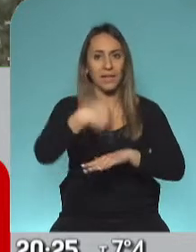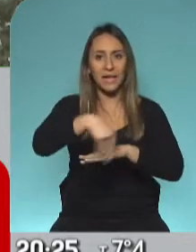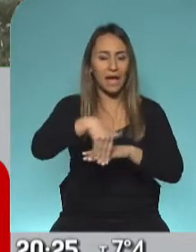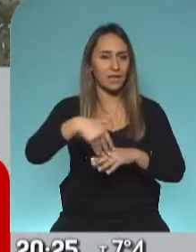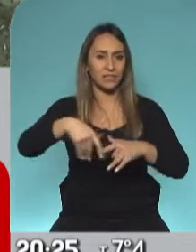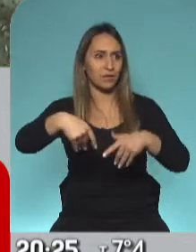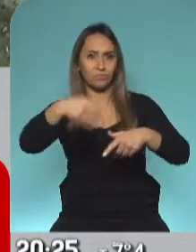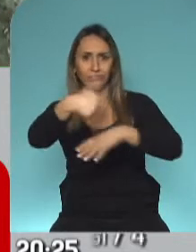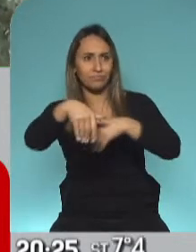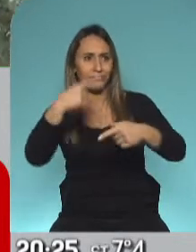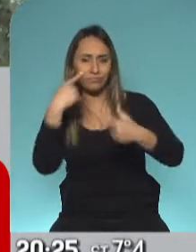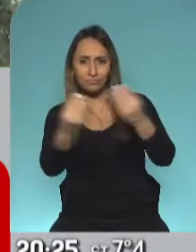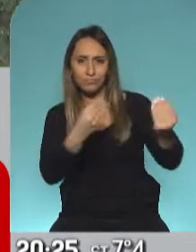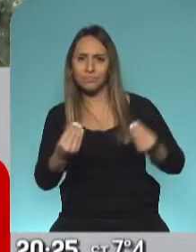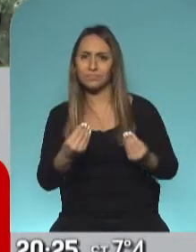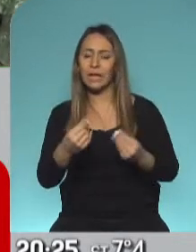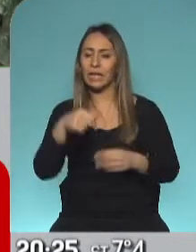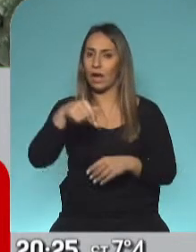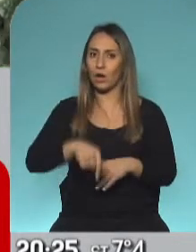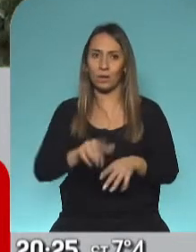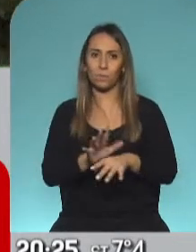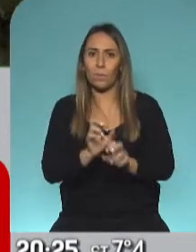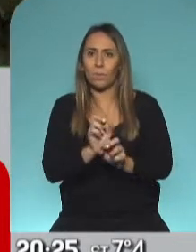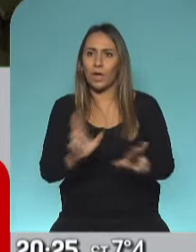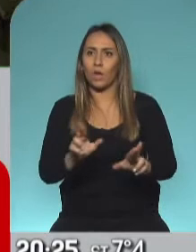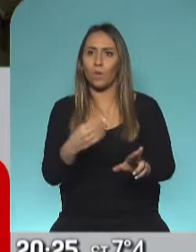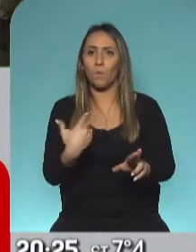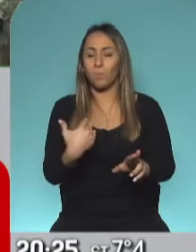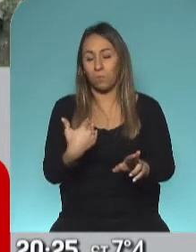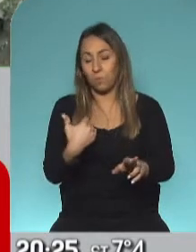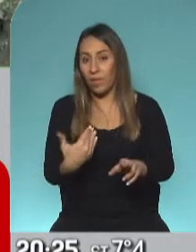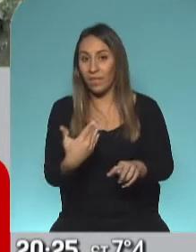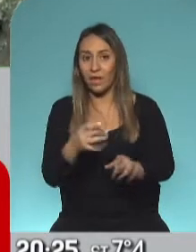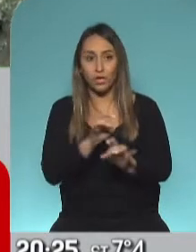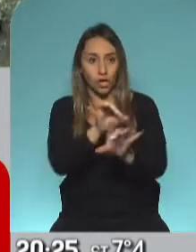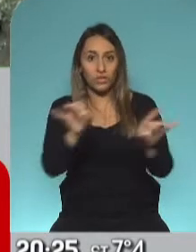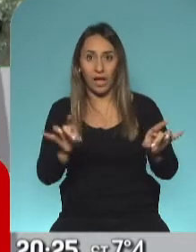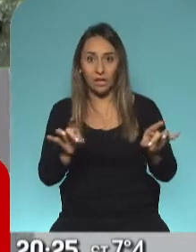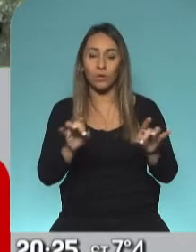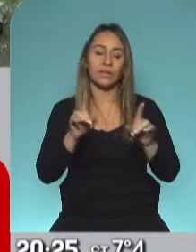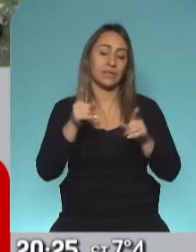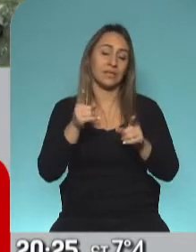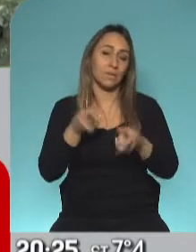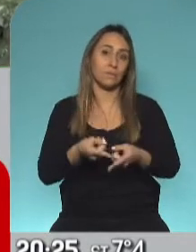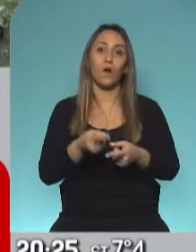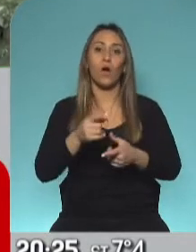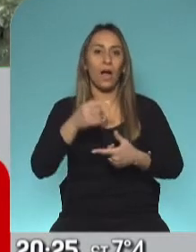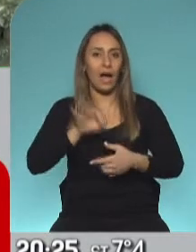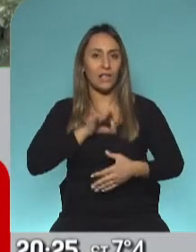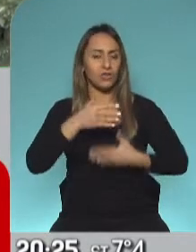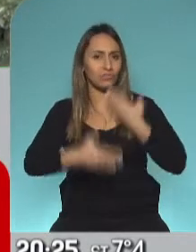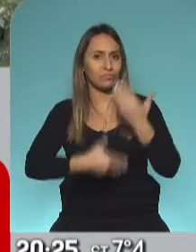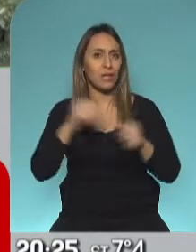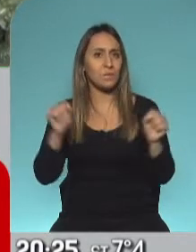cuando existe hasta incluso la posibilidad de contagiarse y todo esto se potencia muchísimo en cada invierno qué